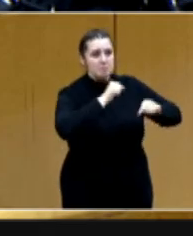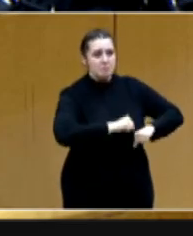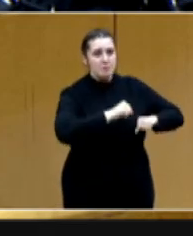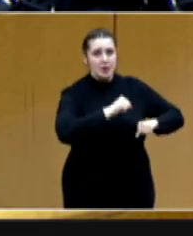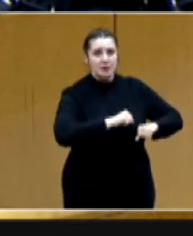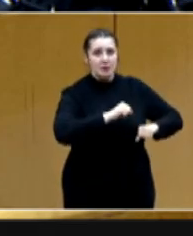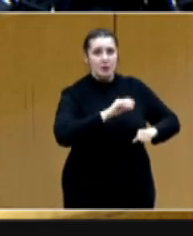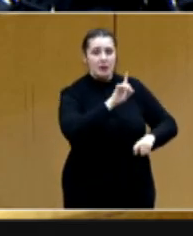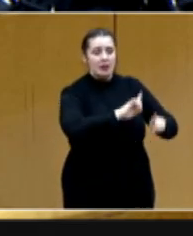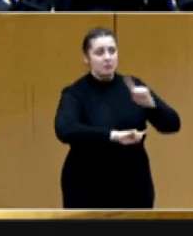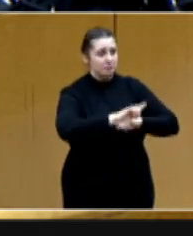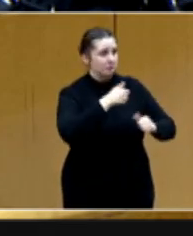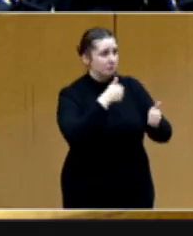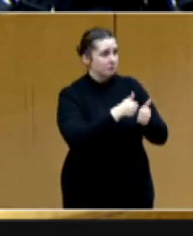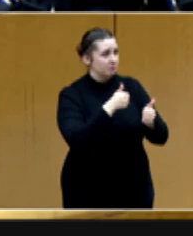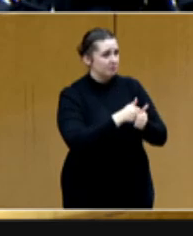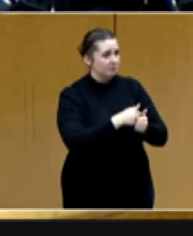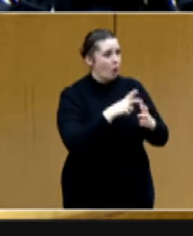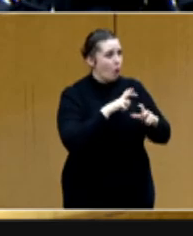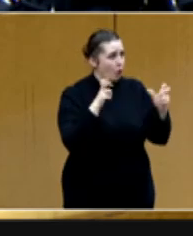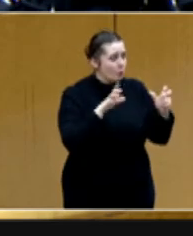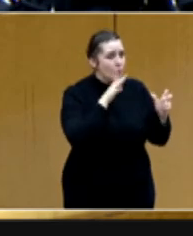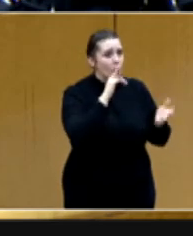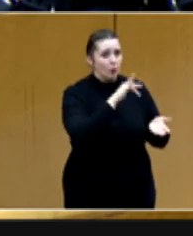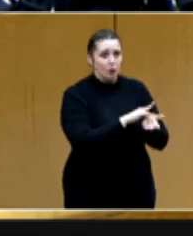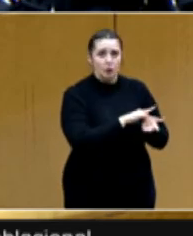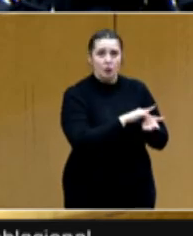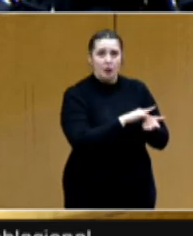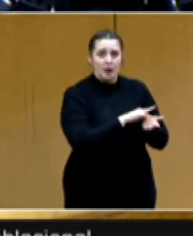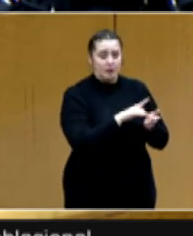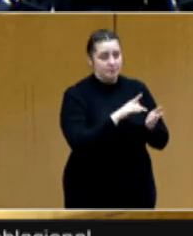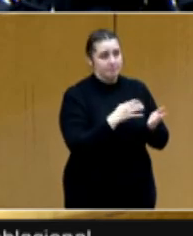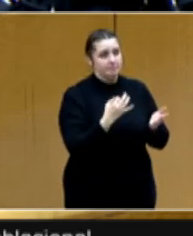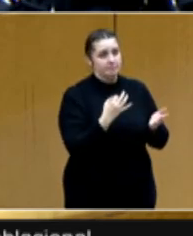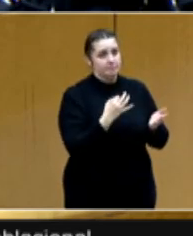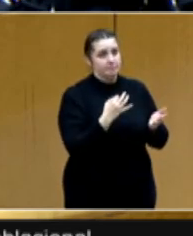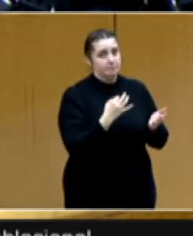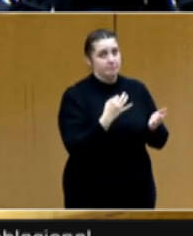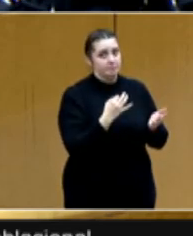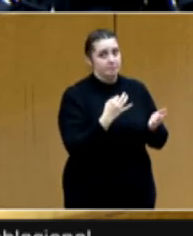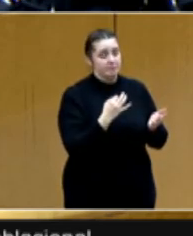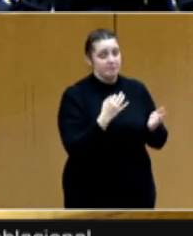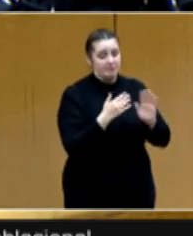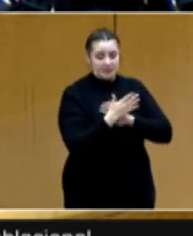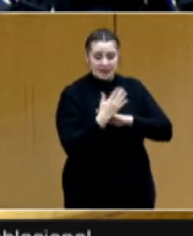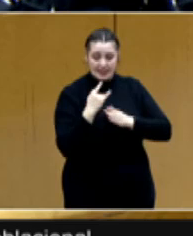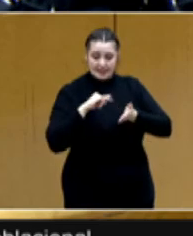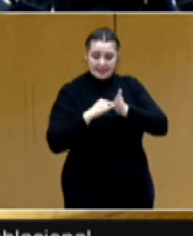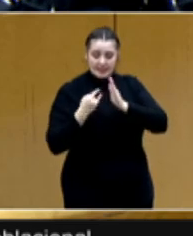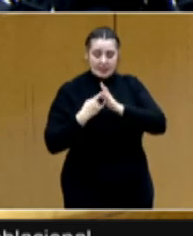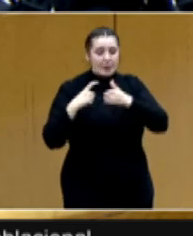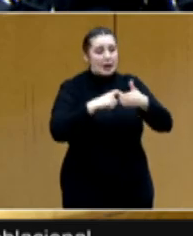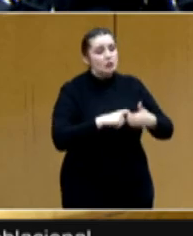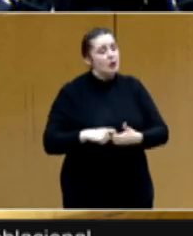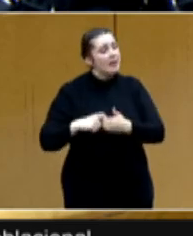asistenciales porque hemos de tener en cuenta que la tradicional sistema de solidaridad Familiar o